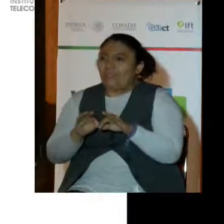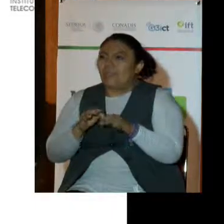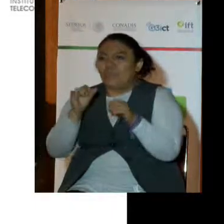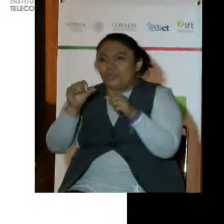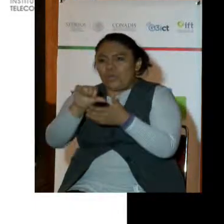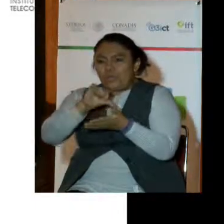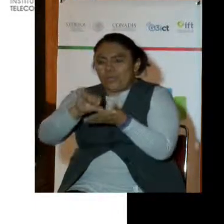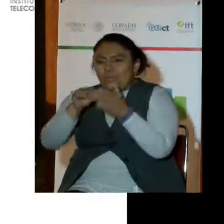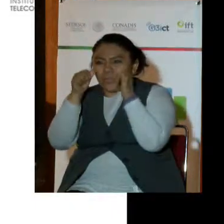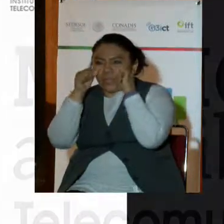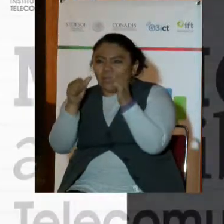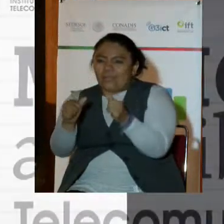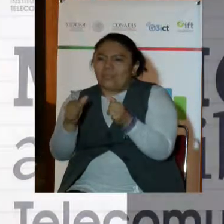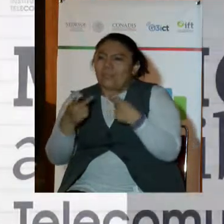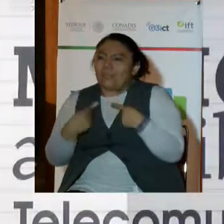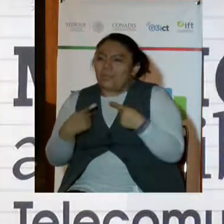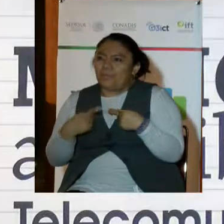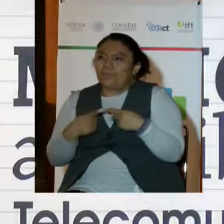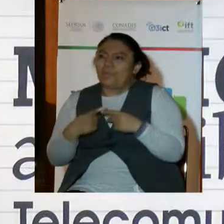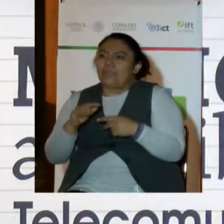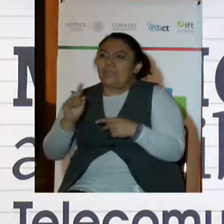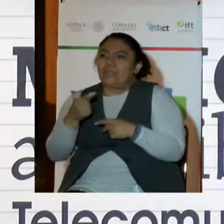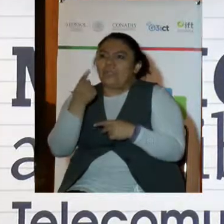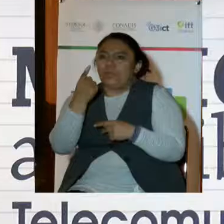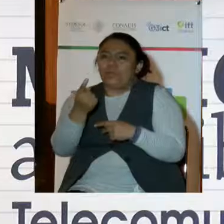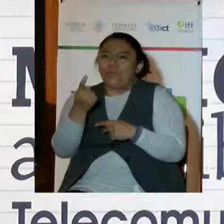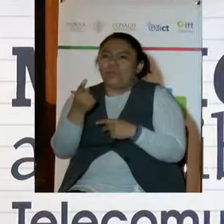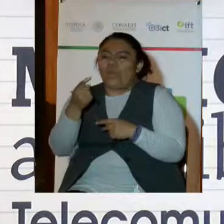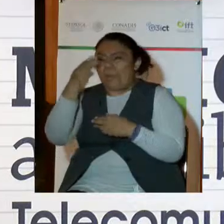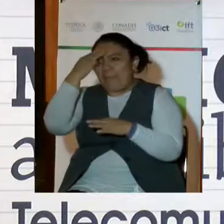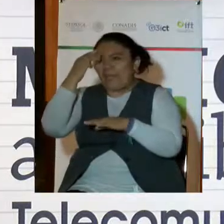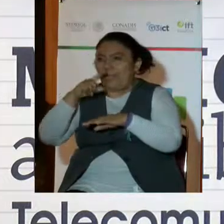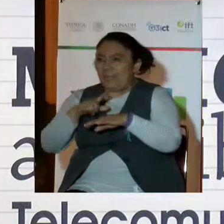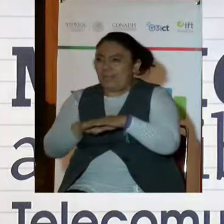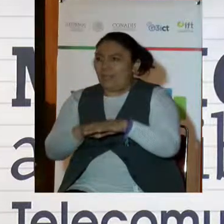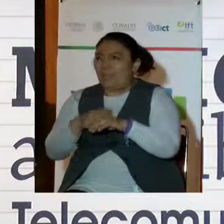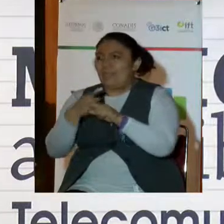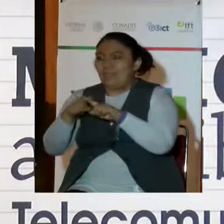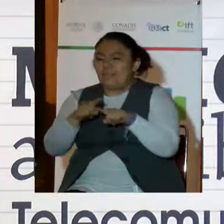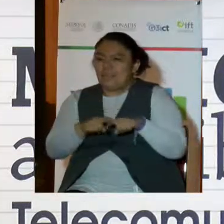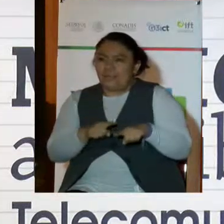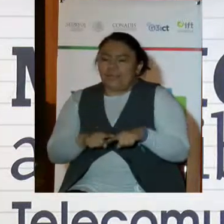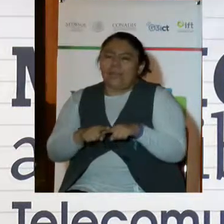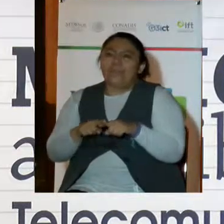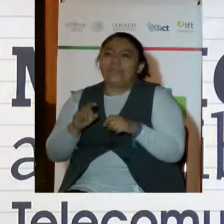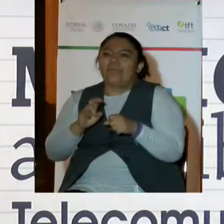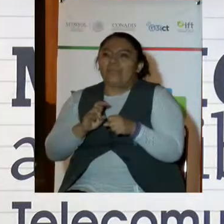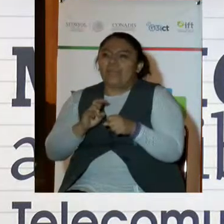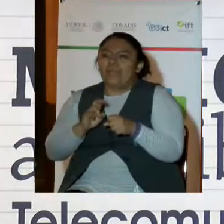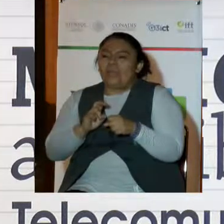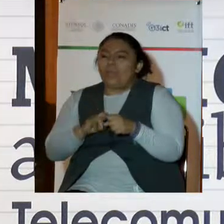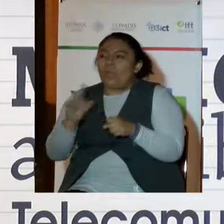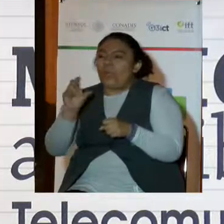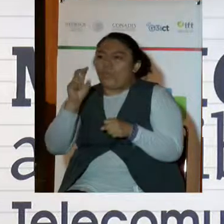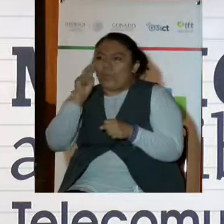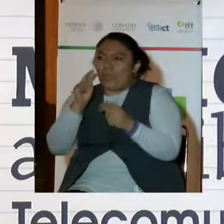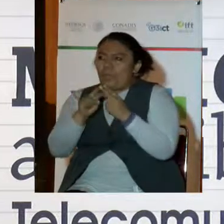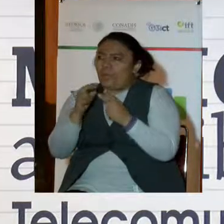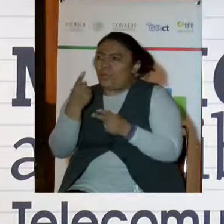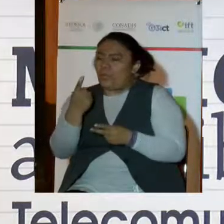atención. Es una mentalidad distinta cuando ve uno